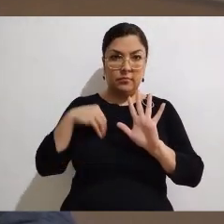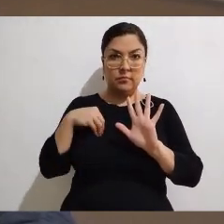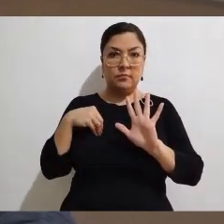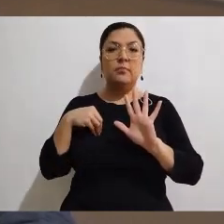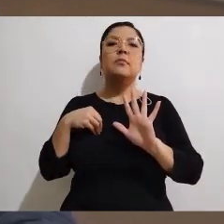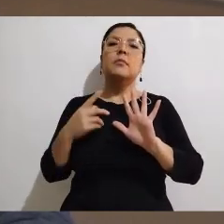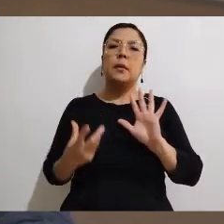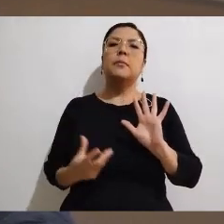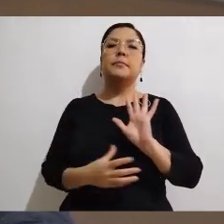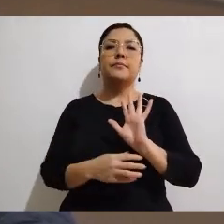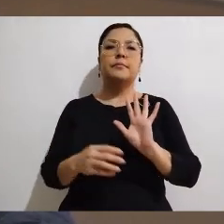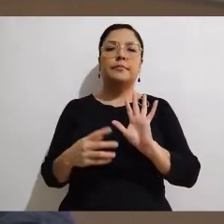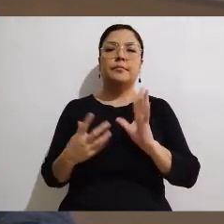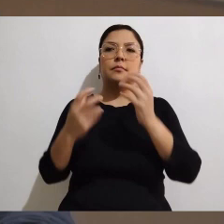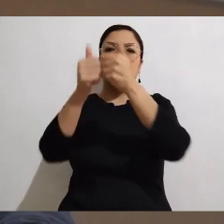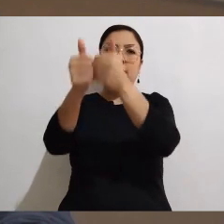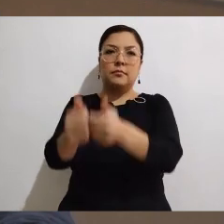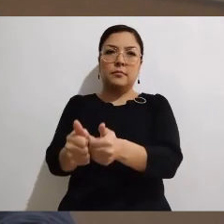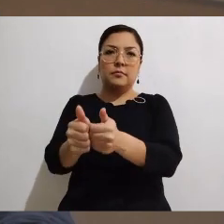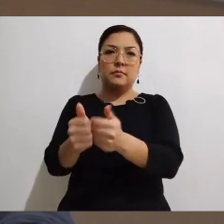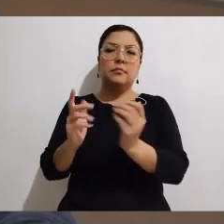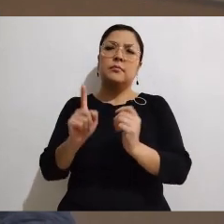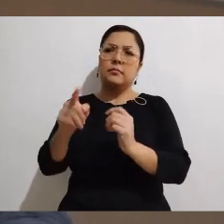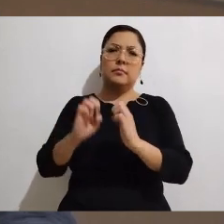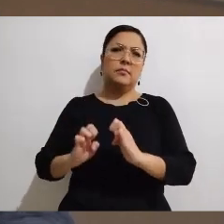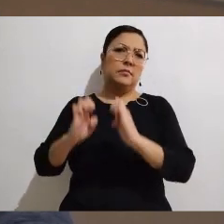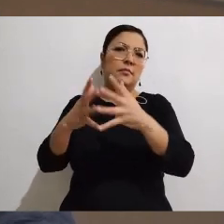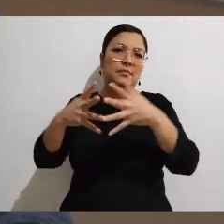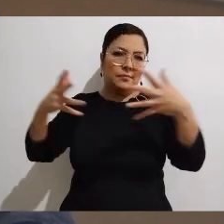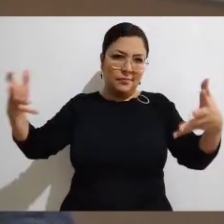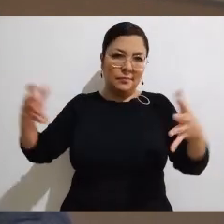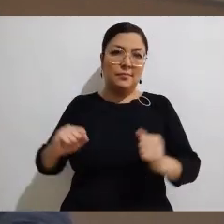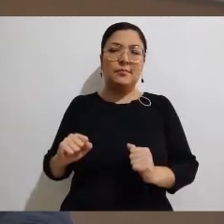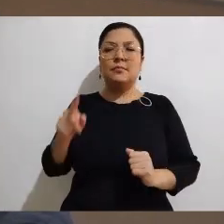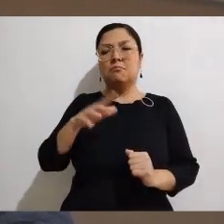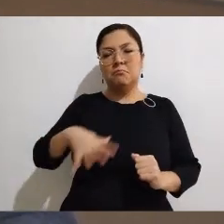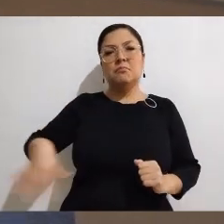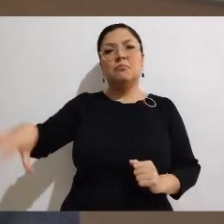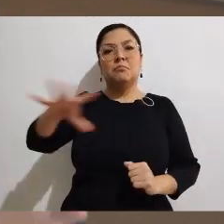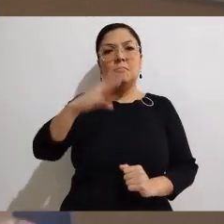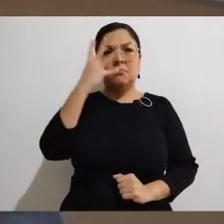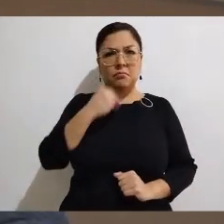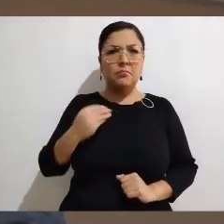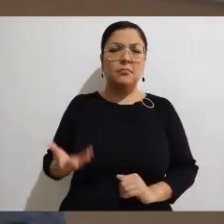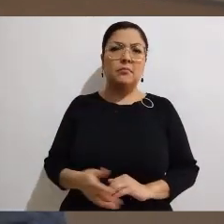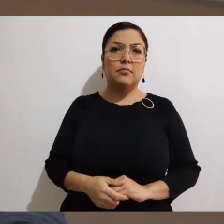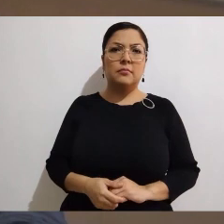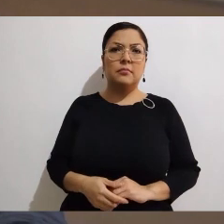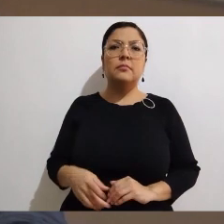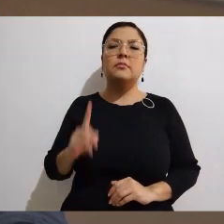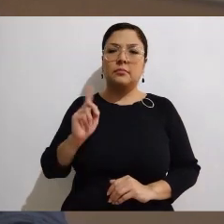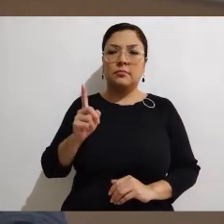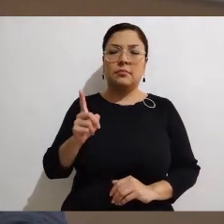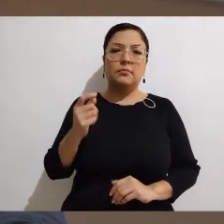un inmueble muy amplio donde nos permite realizar diversas tareas de manera cómoda. Entonces se ha utilizado en los